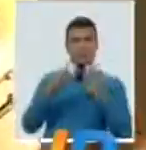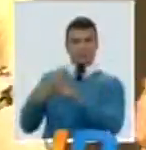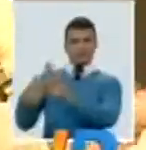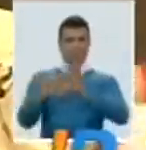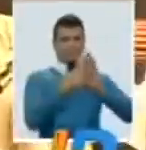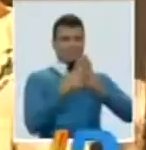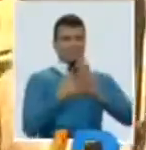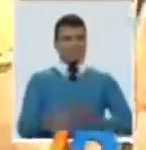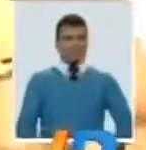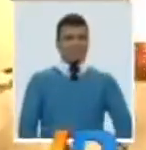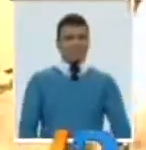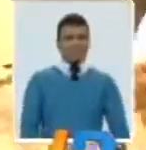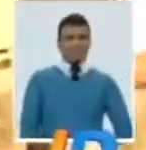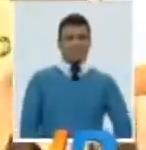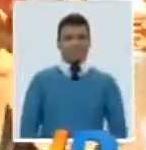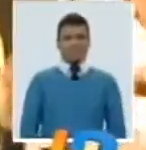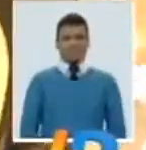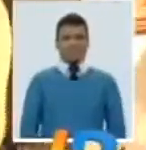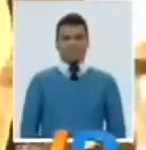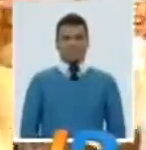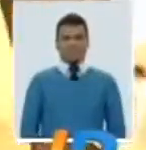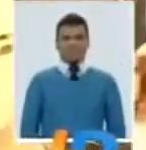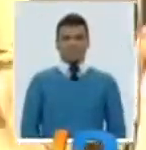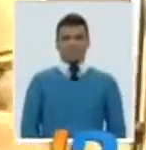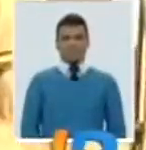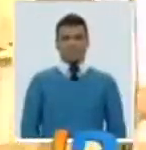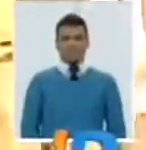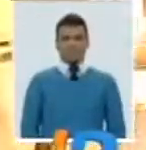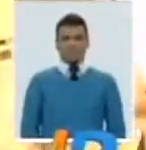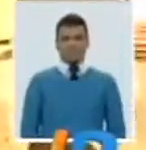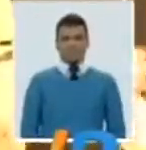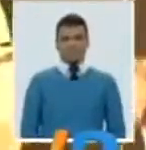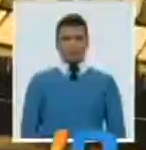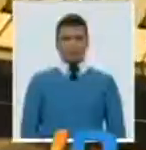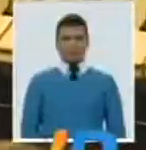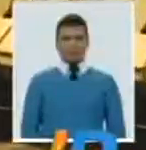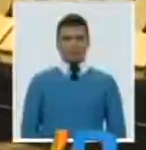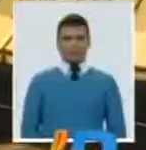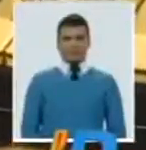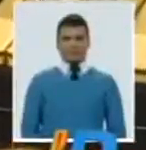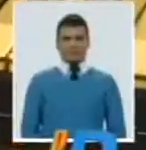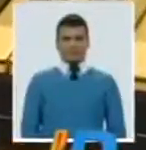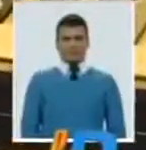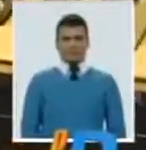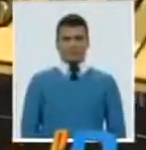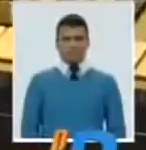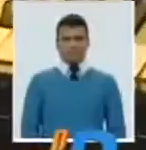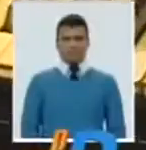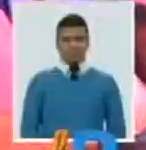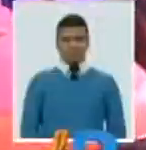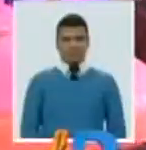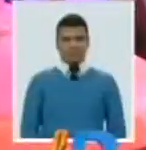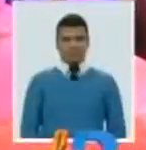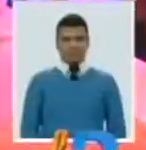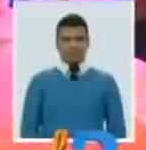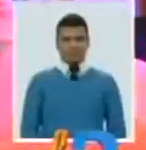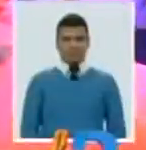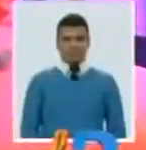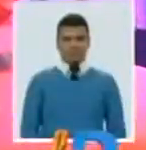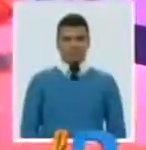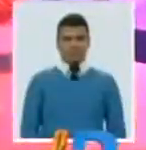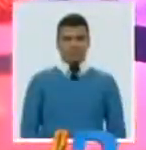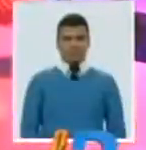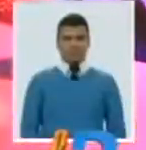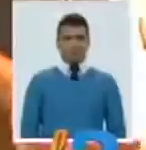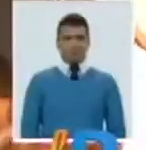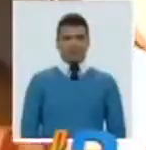evento. La mujer que yo amo ha cambiado de querer. Es normal que aquello ocurra, pero